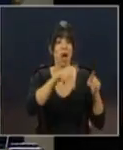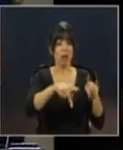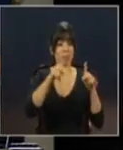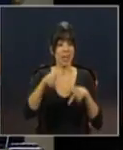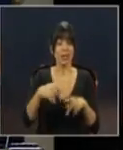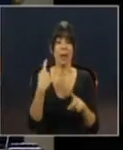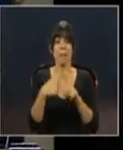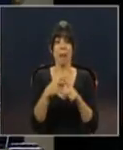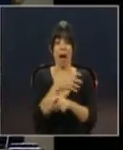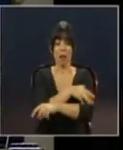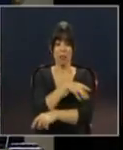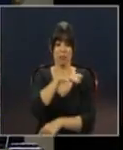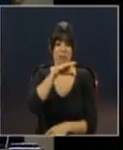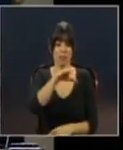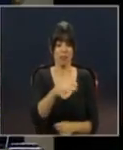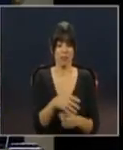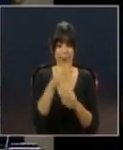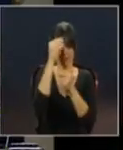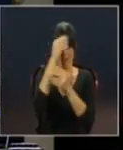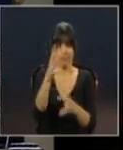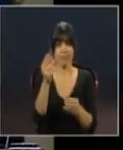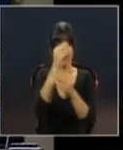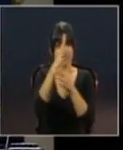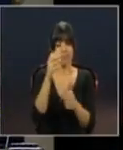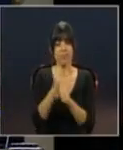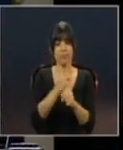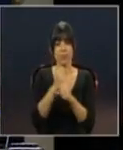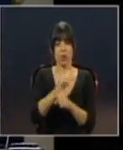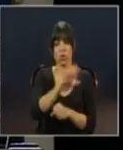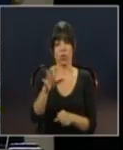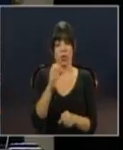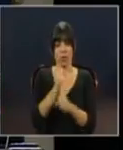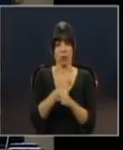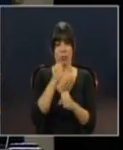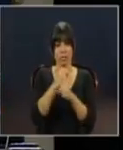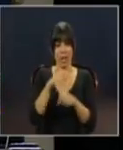y el fortalecimiento de la rendición de cuentas de la administración